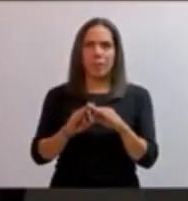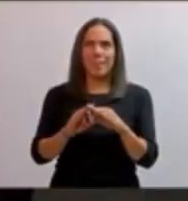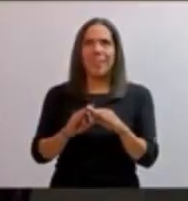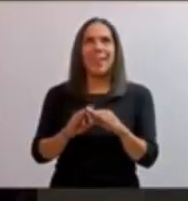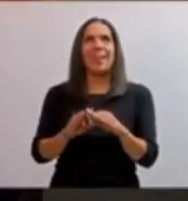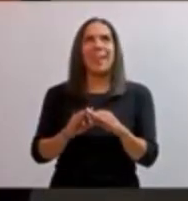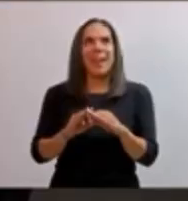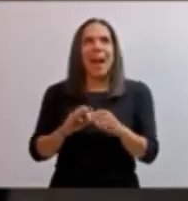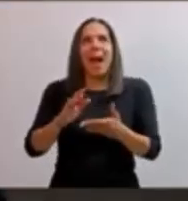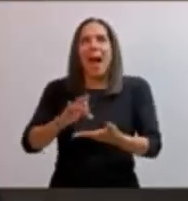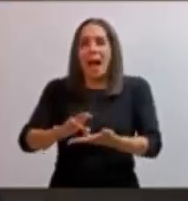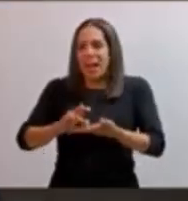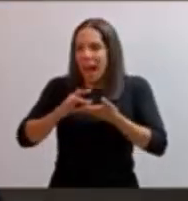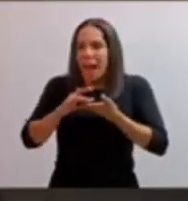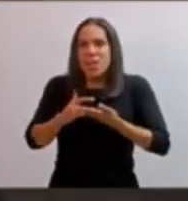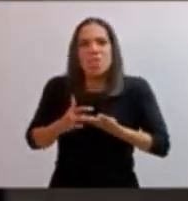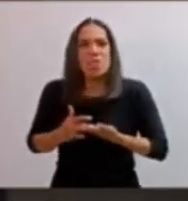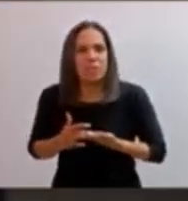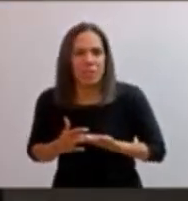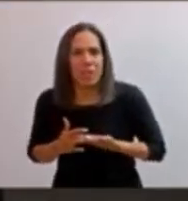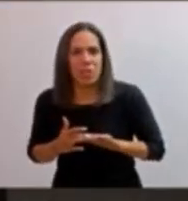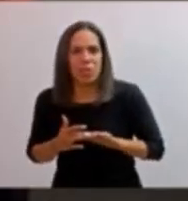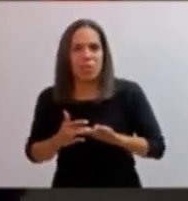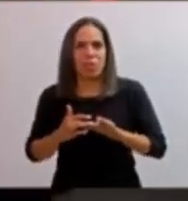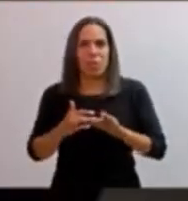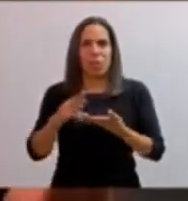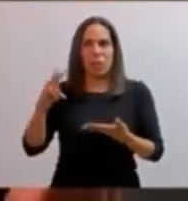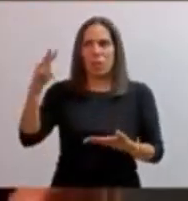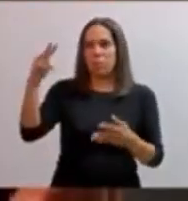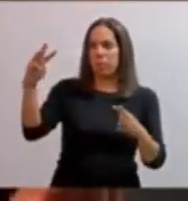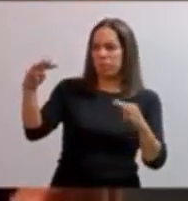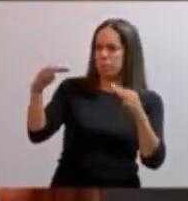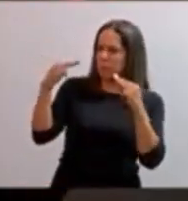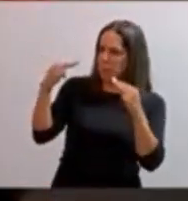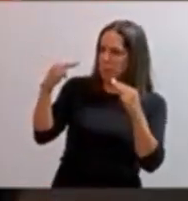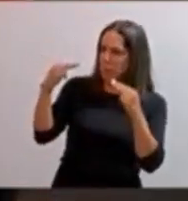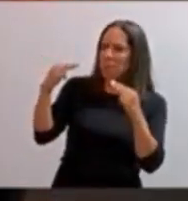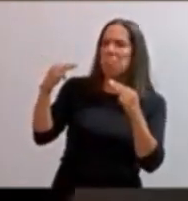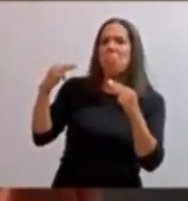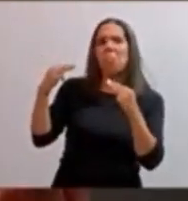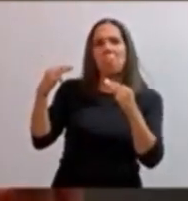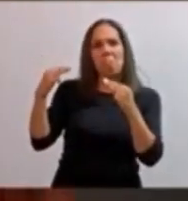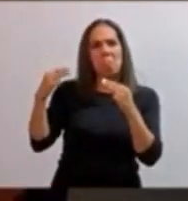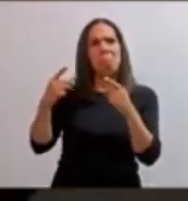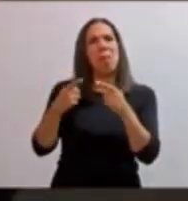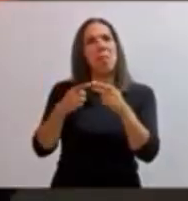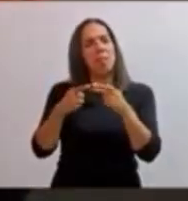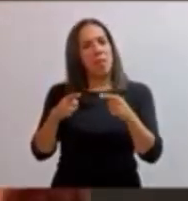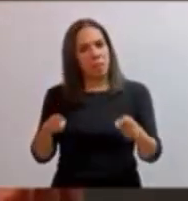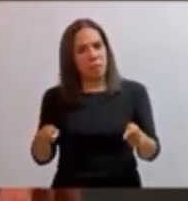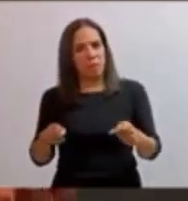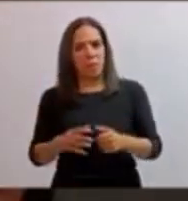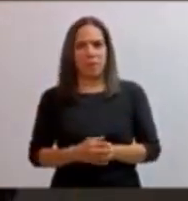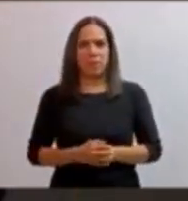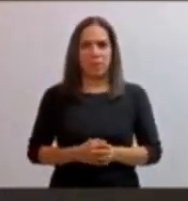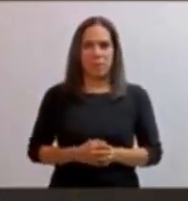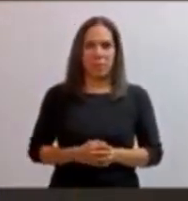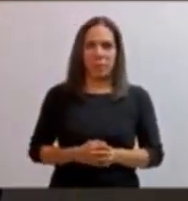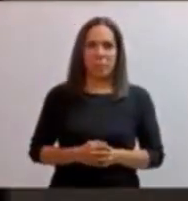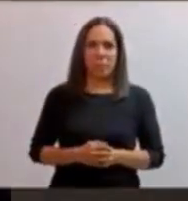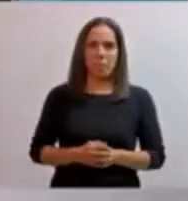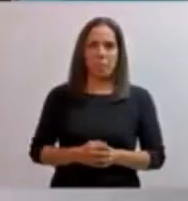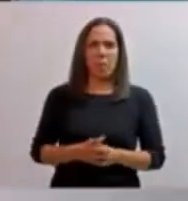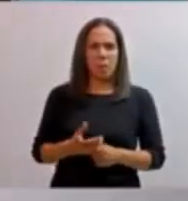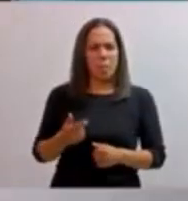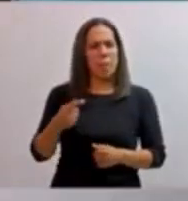de pensarnos desde otros ángulos. Y me parece que en ese sentido, pues Isabel también podrá compartirnos